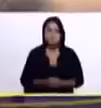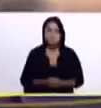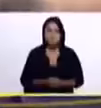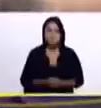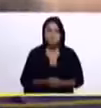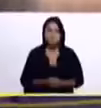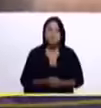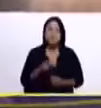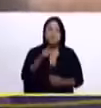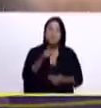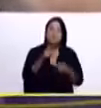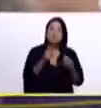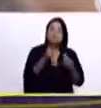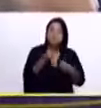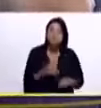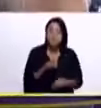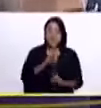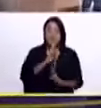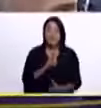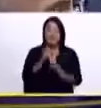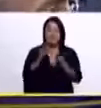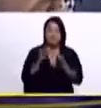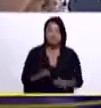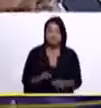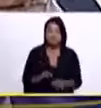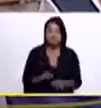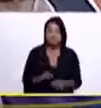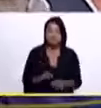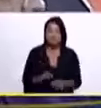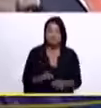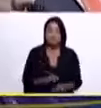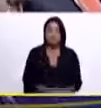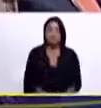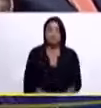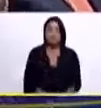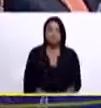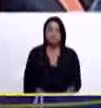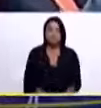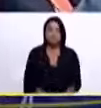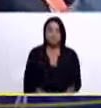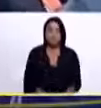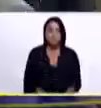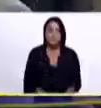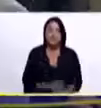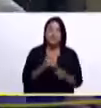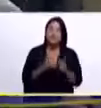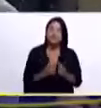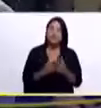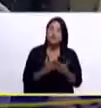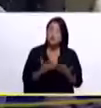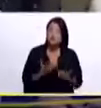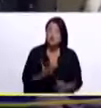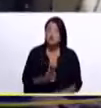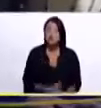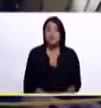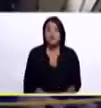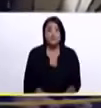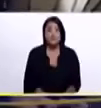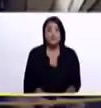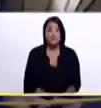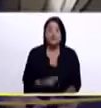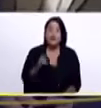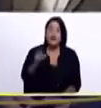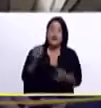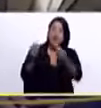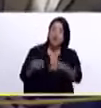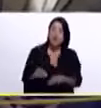resultados que son. El que tiene los votos, esos votos le son contados. Y aquí entonces, además, en este